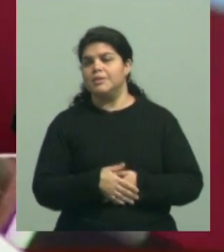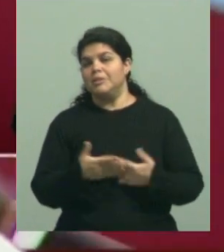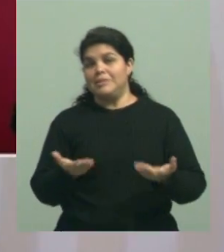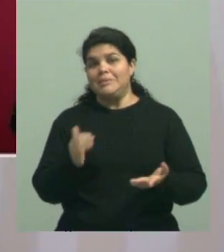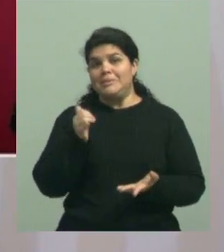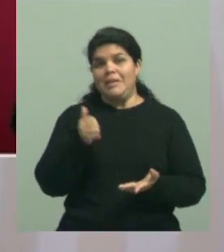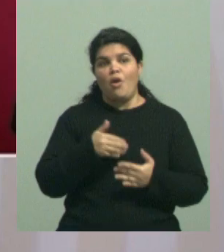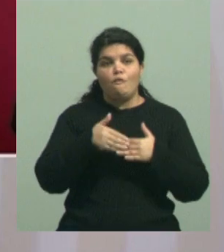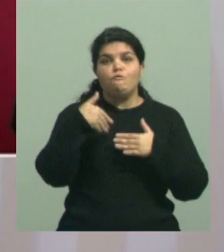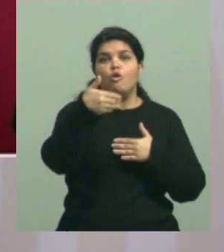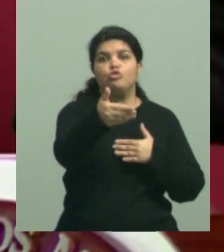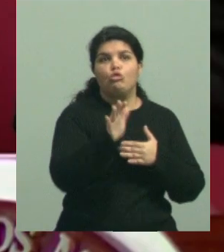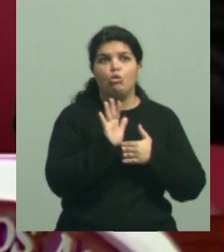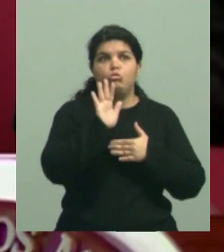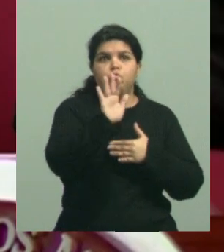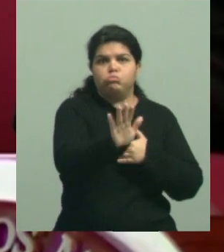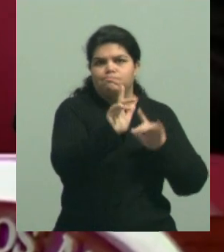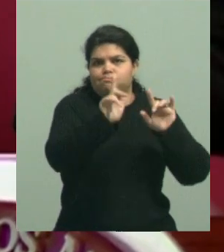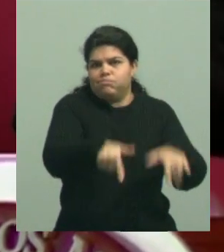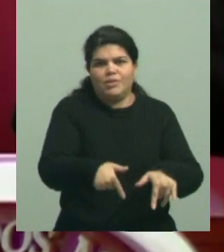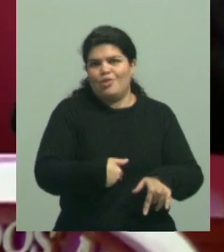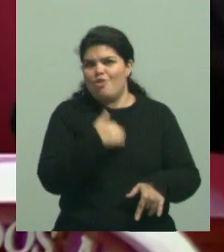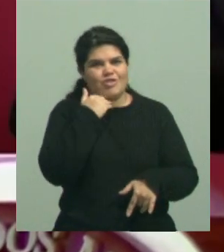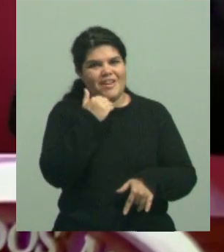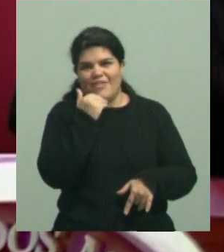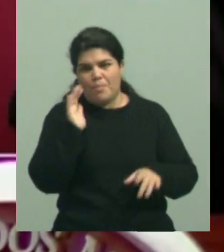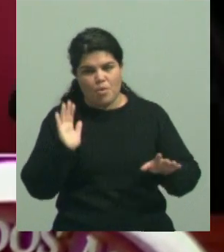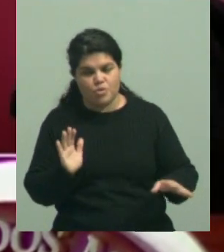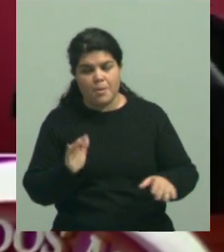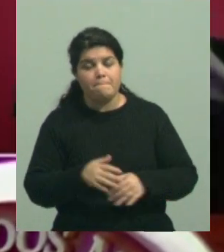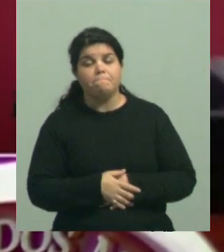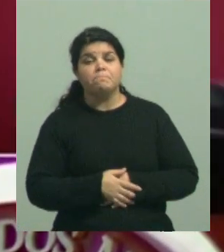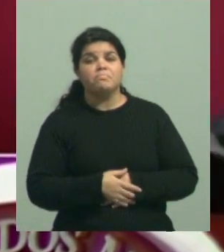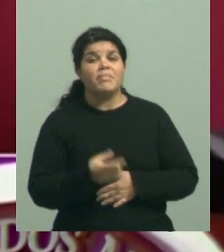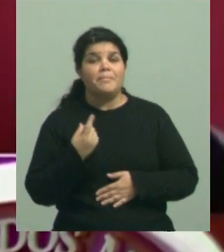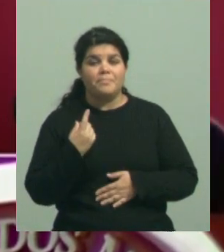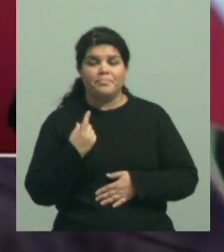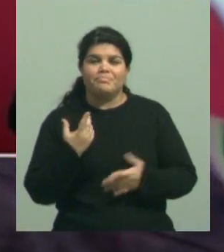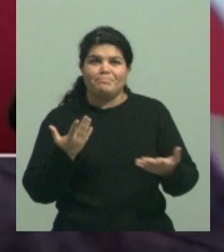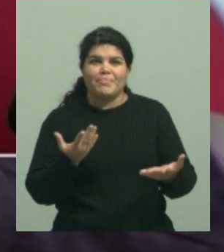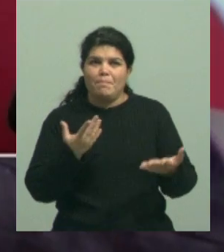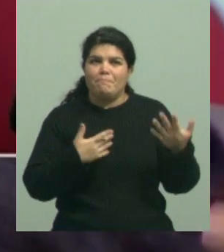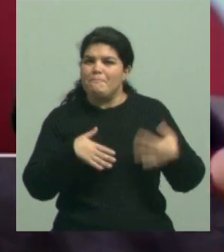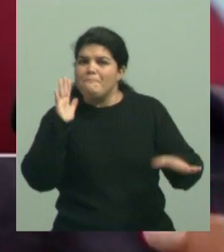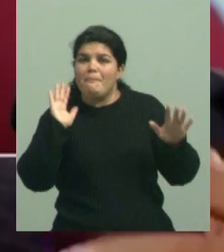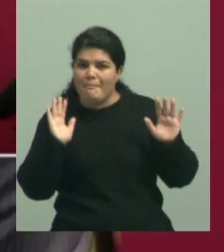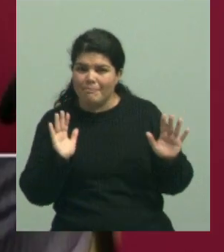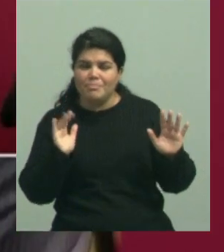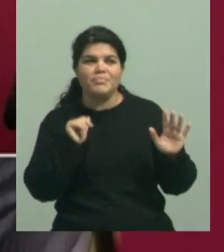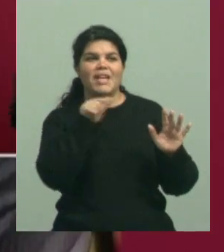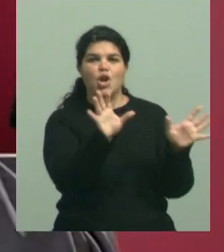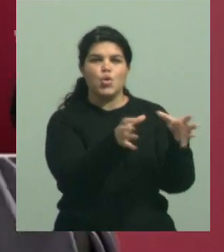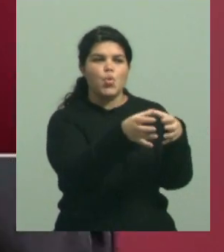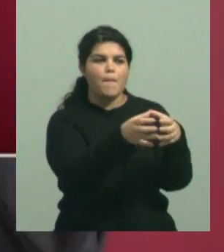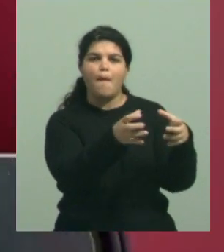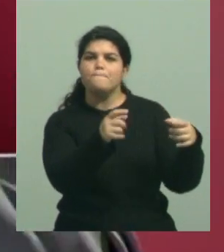el futuro específico, hay una cuestión real, que es que el poder político indefectiblemente va a estar centrado en el propio López